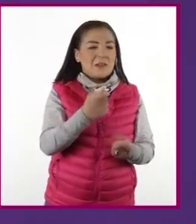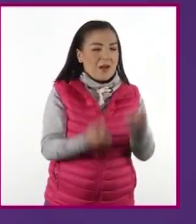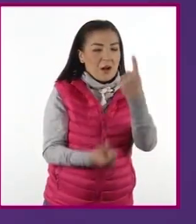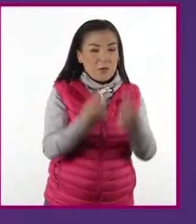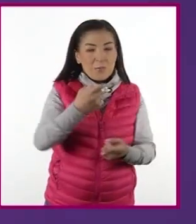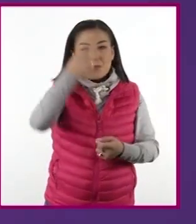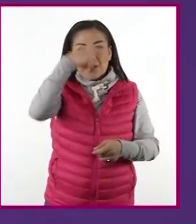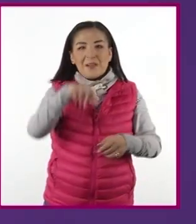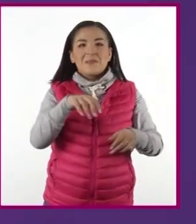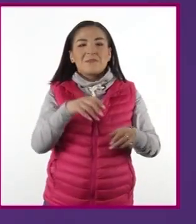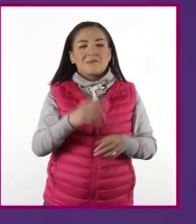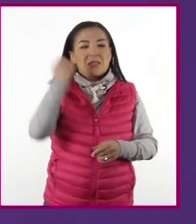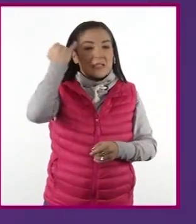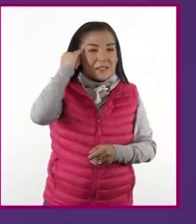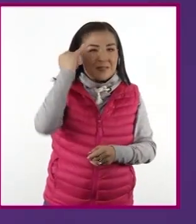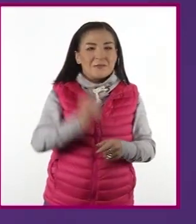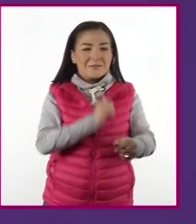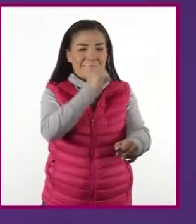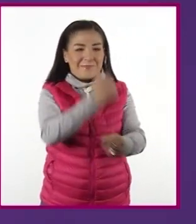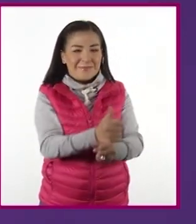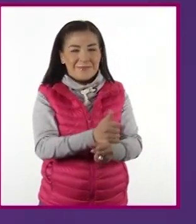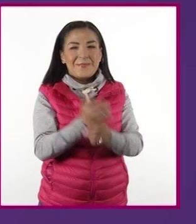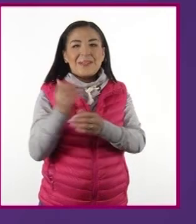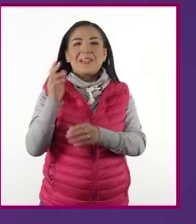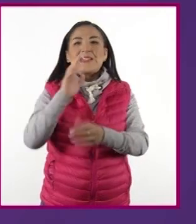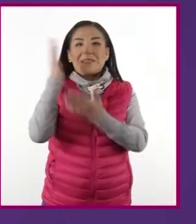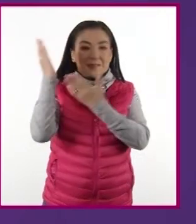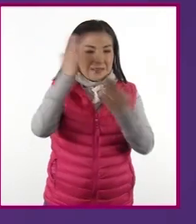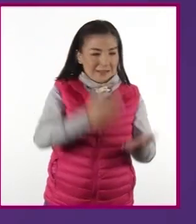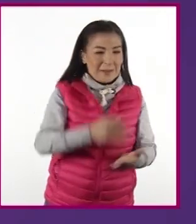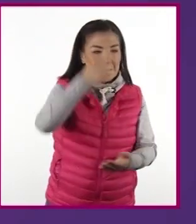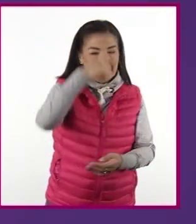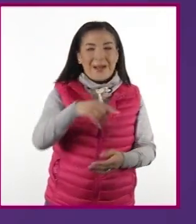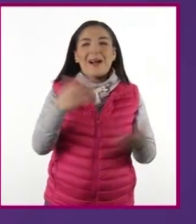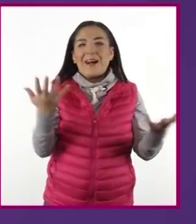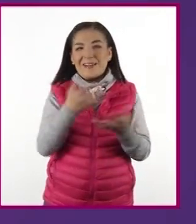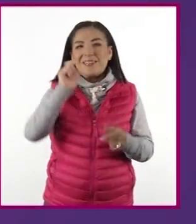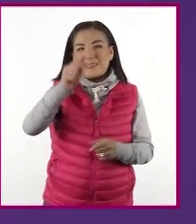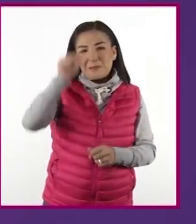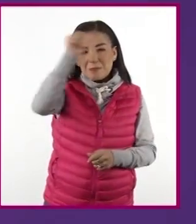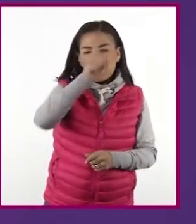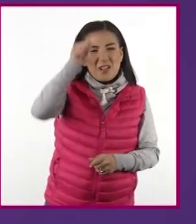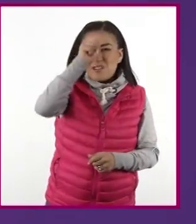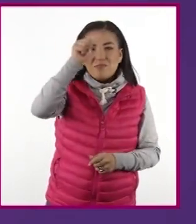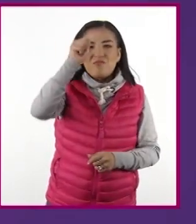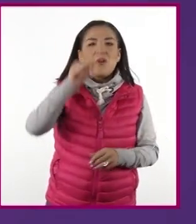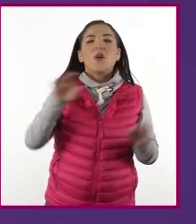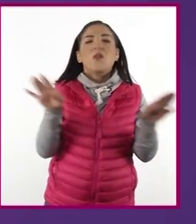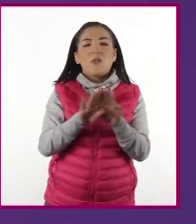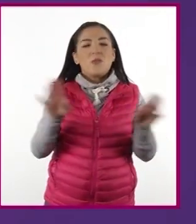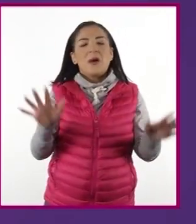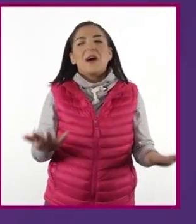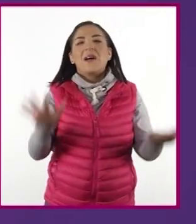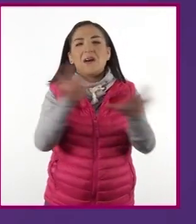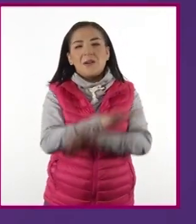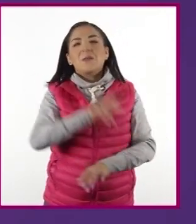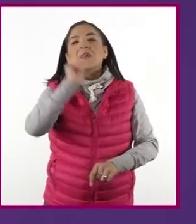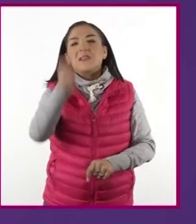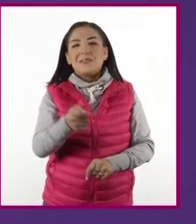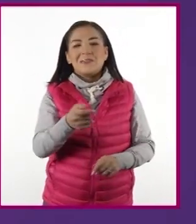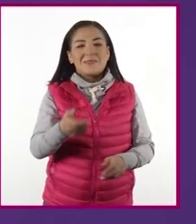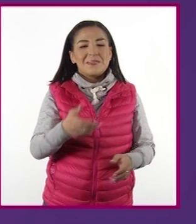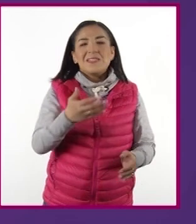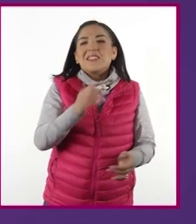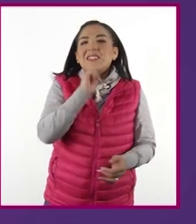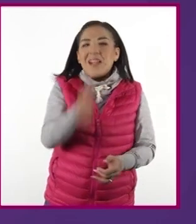criollos lleguen, ya no se diga a ser obispos, pero en otros casos ni siquiera